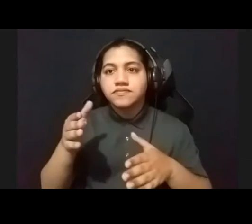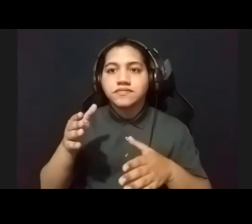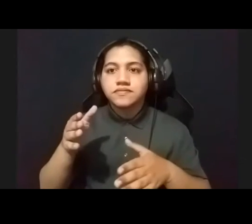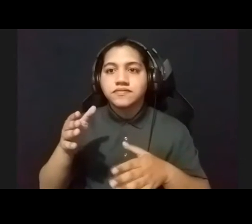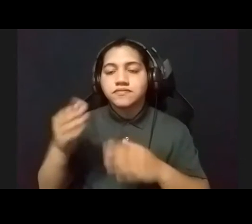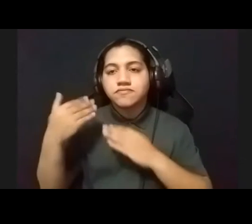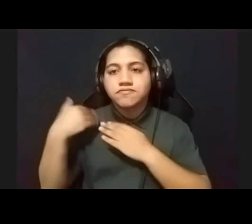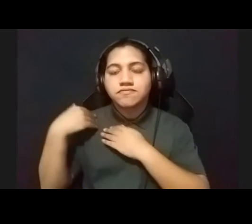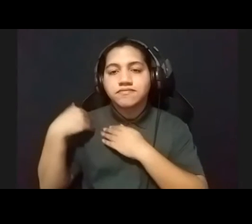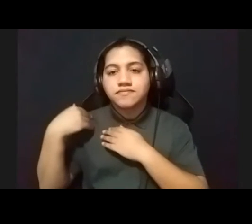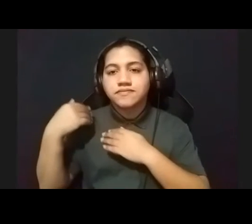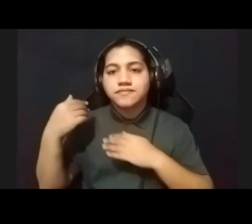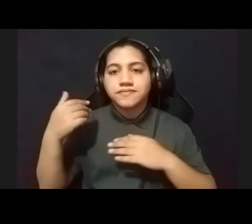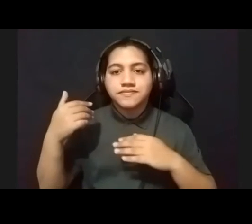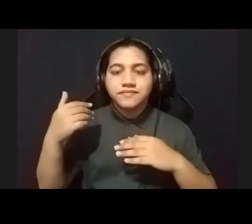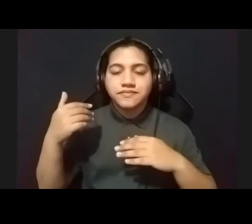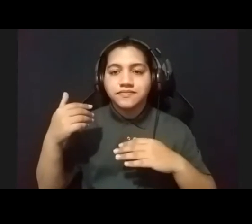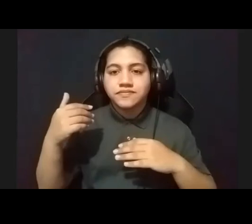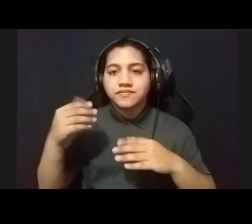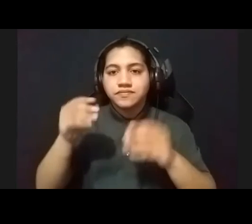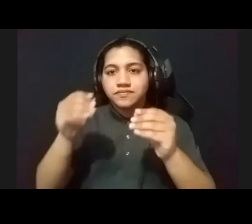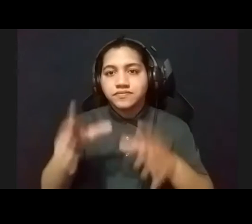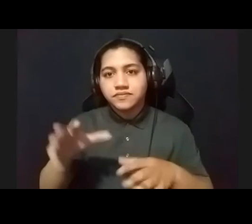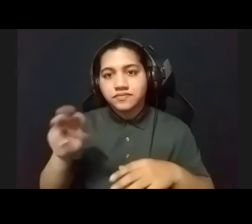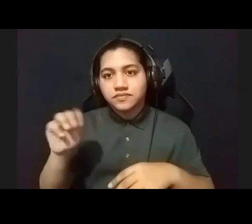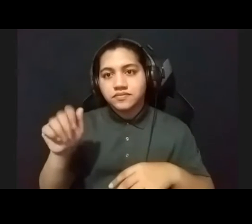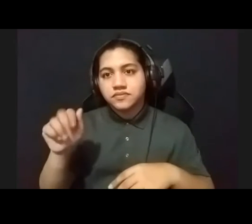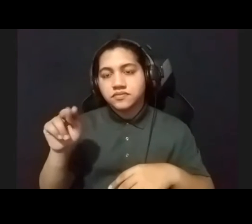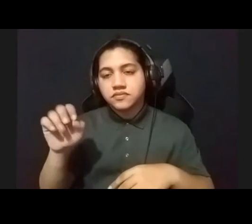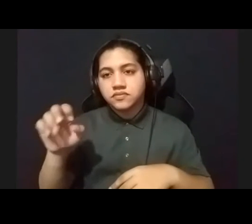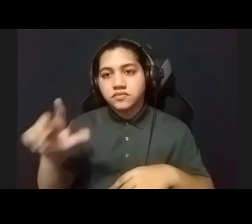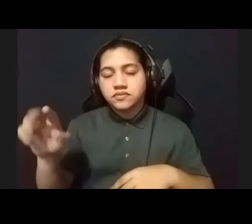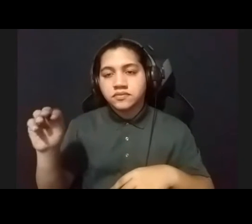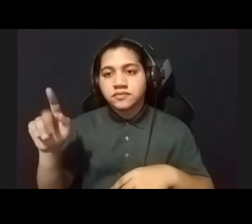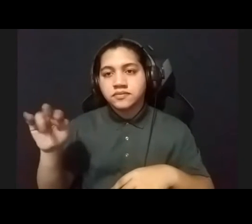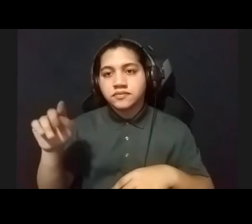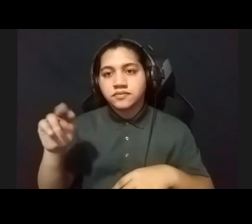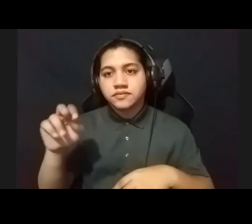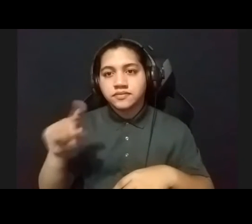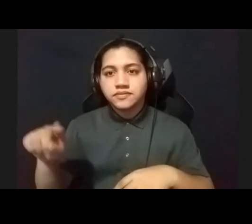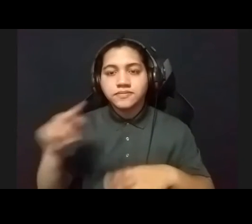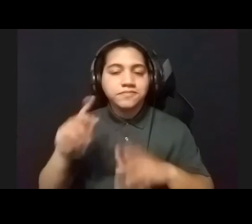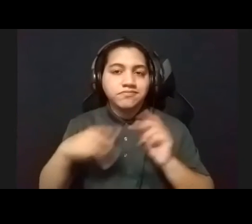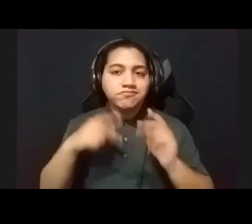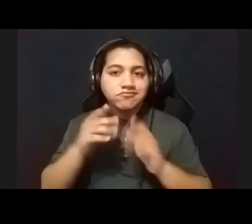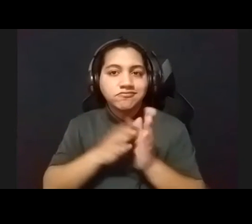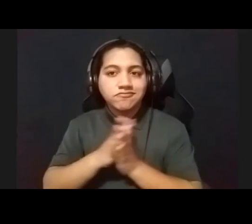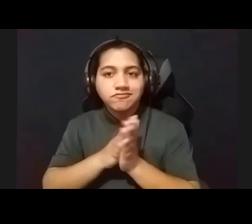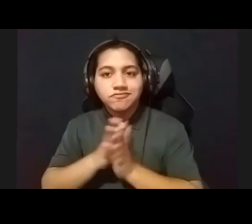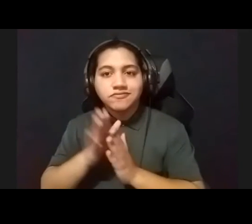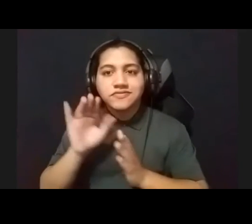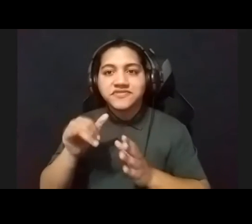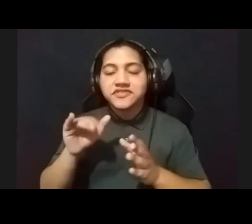cargo del profesor Manuel Martínez. Así que personas interesadas en esa